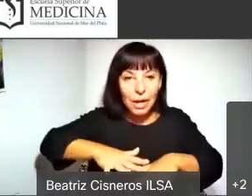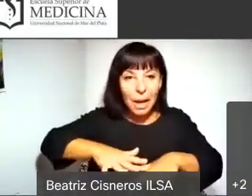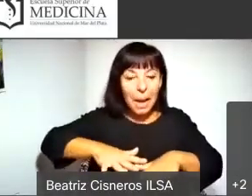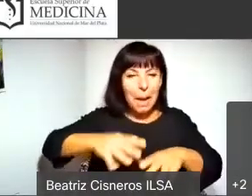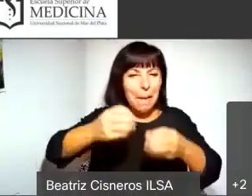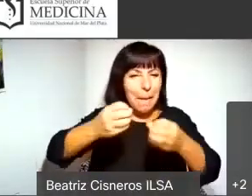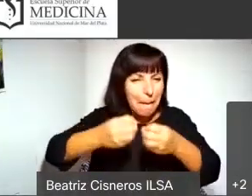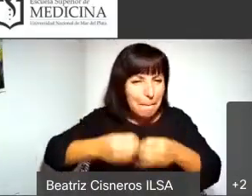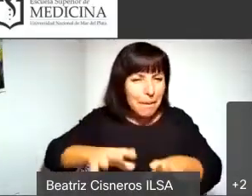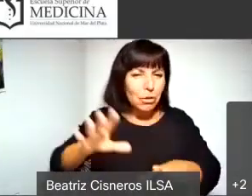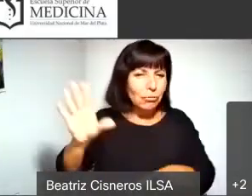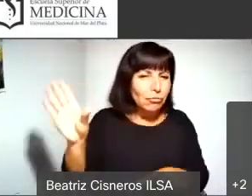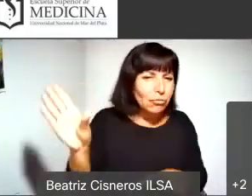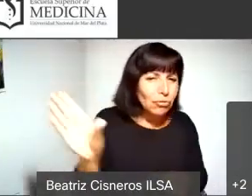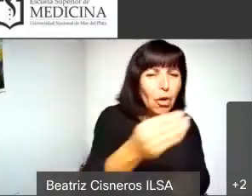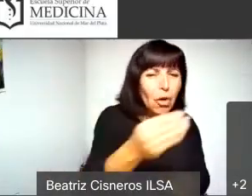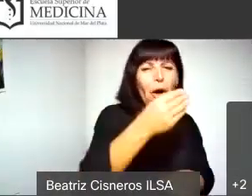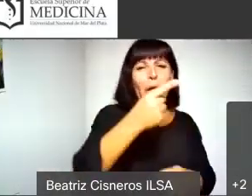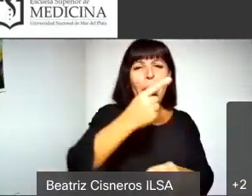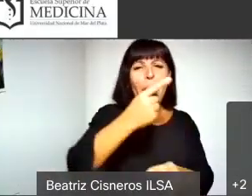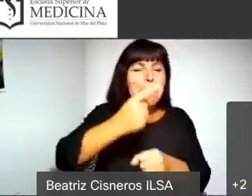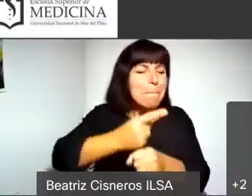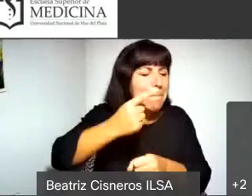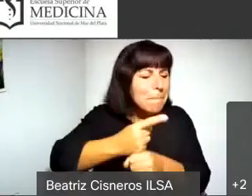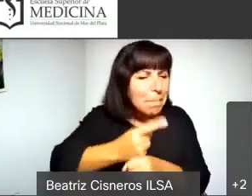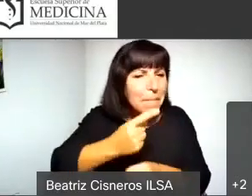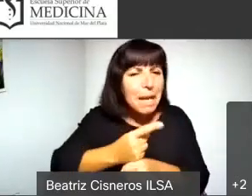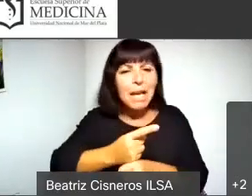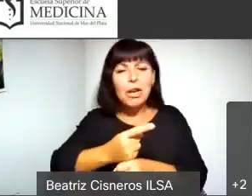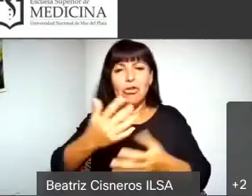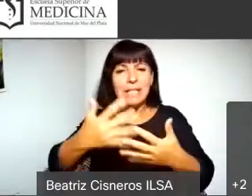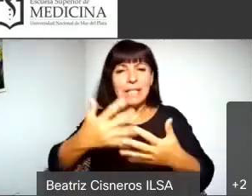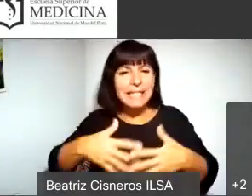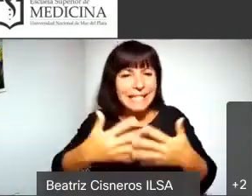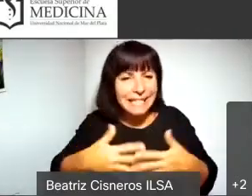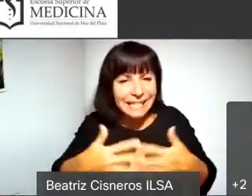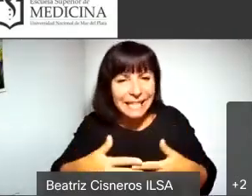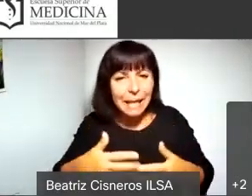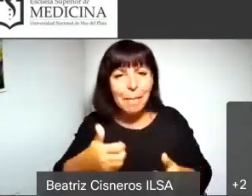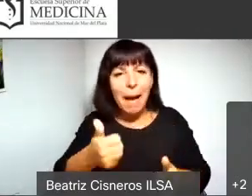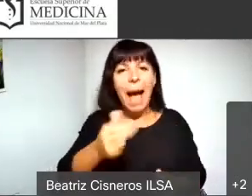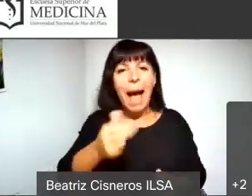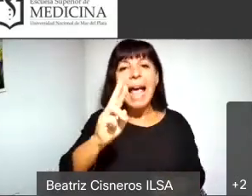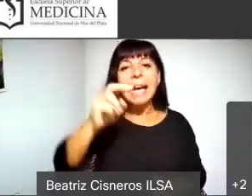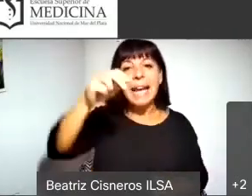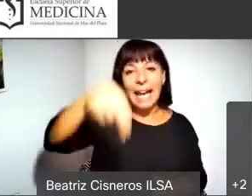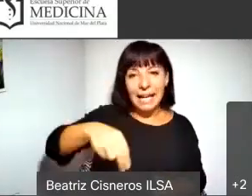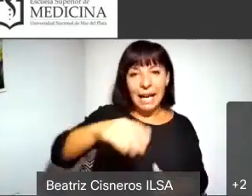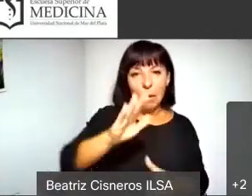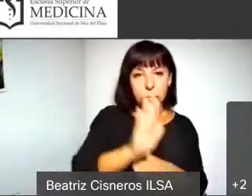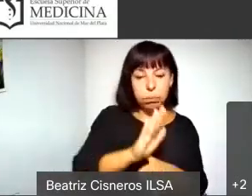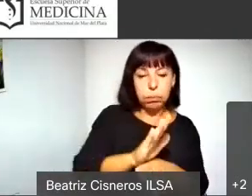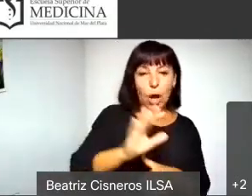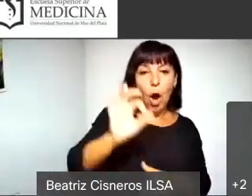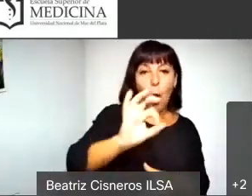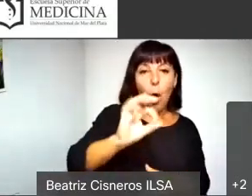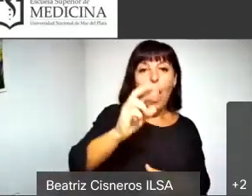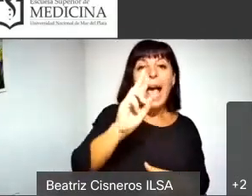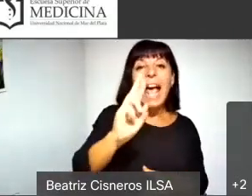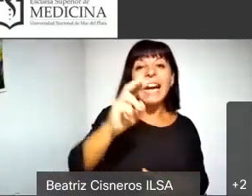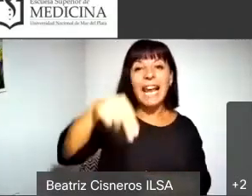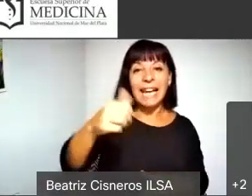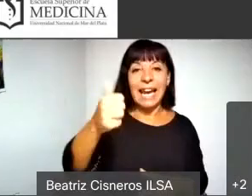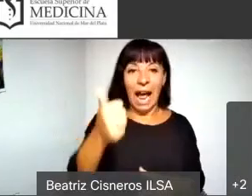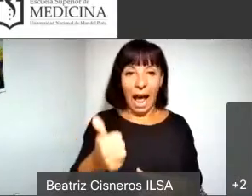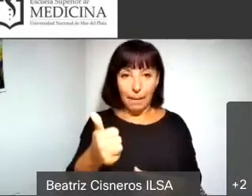lugar la aparición de los primeros sistemas autorreplicantes de ARN o RNA, que también estaban asociados